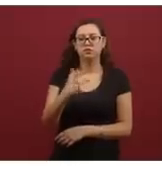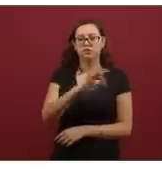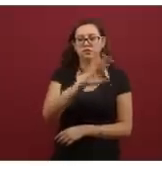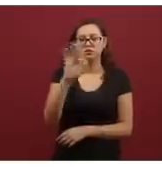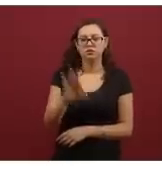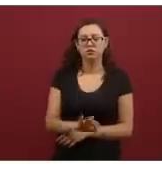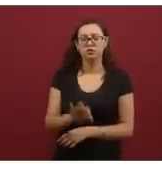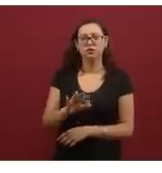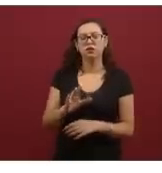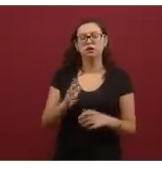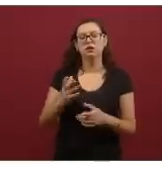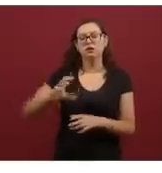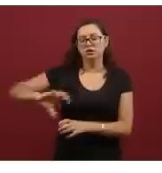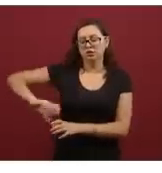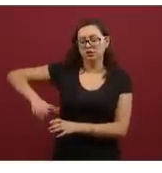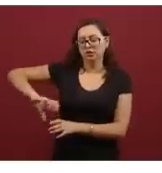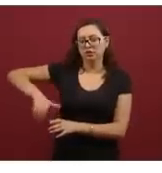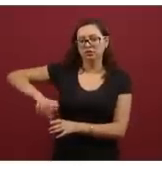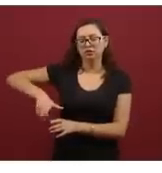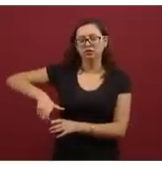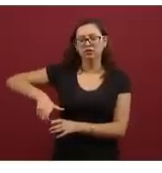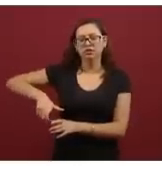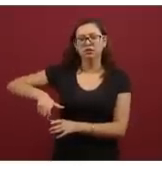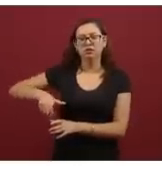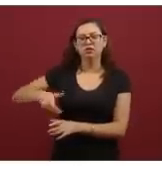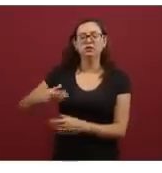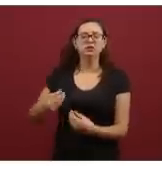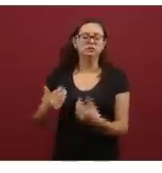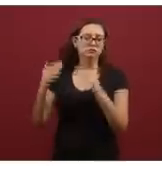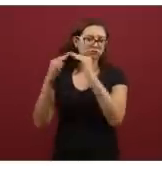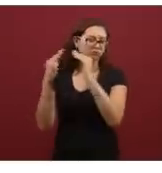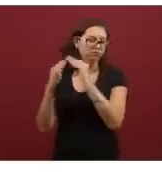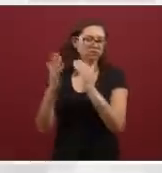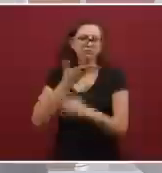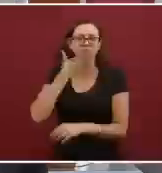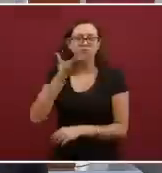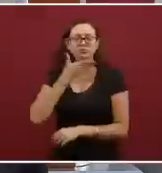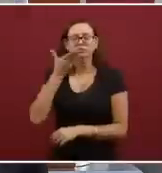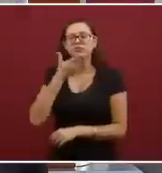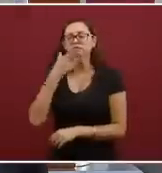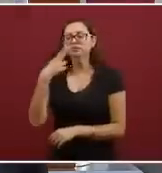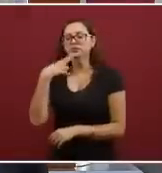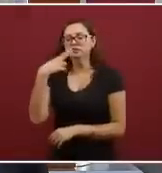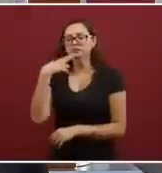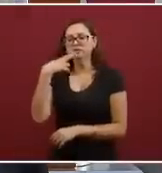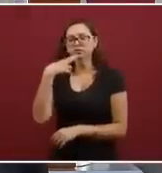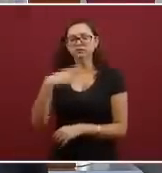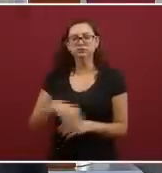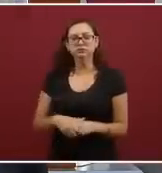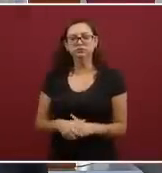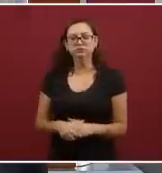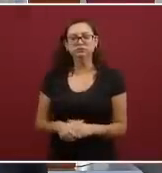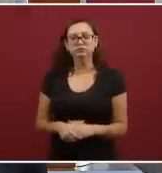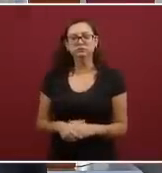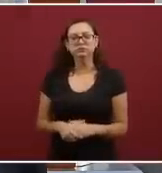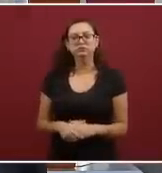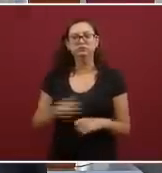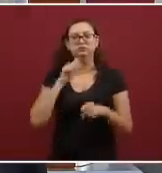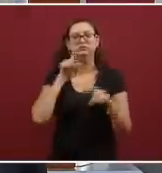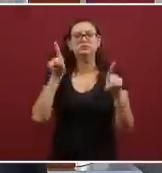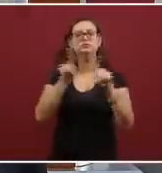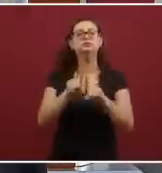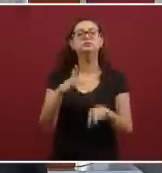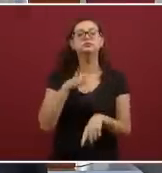gas LP en cilindros es para la vivienda, para para el servicio de la casa. Tenemos